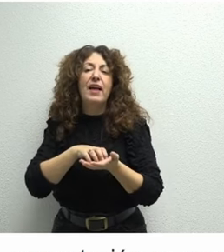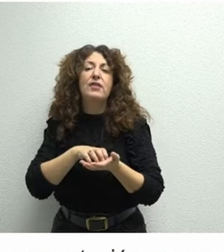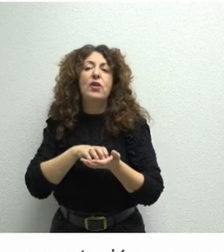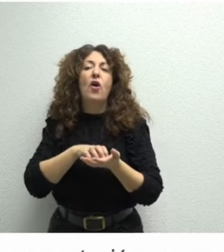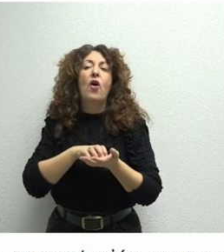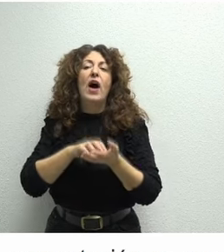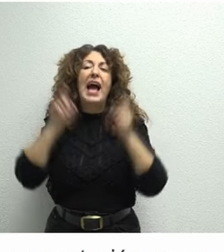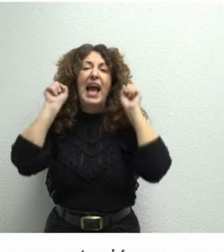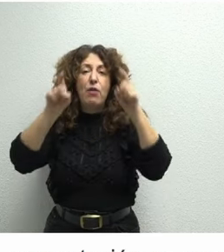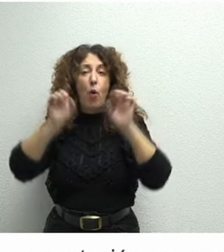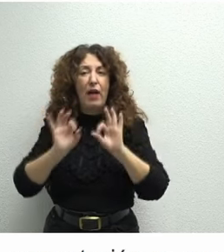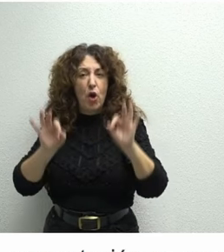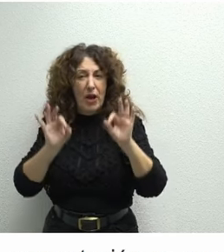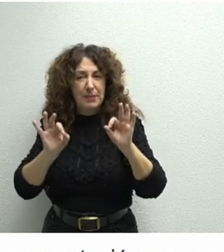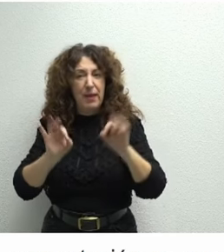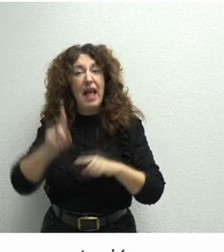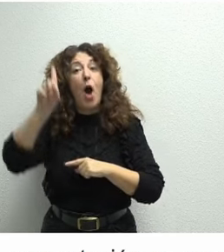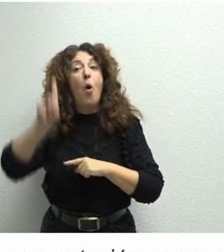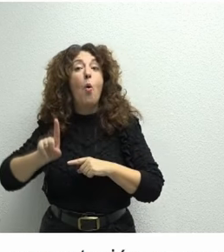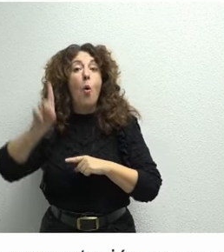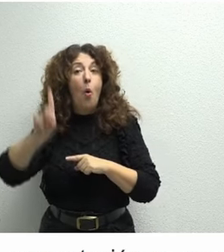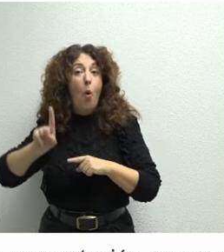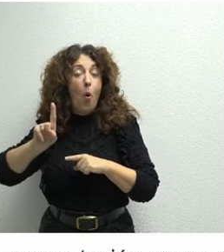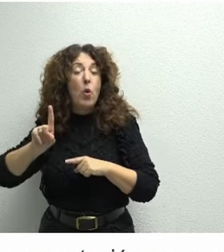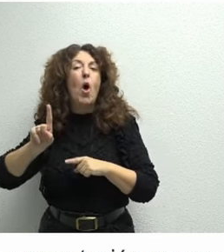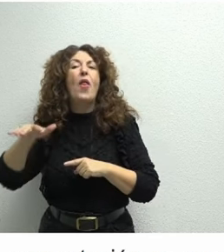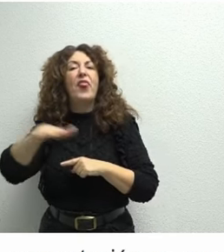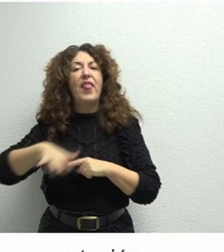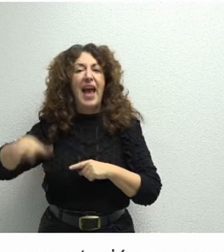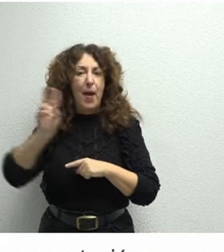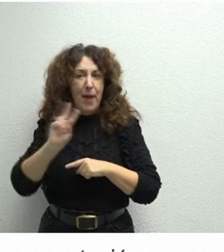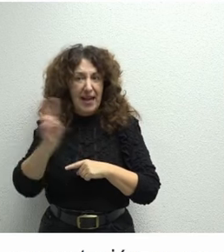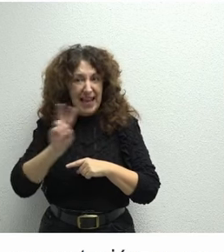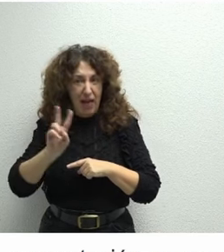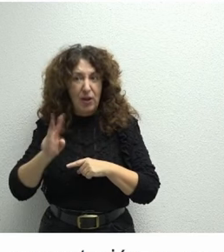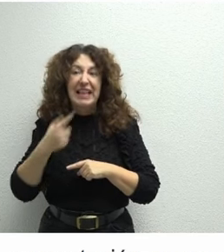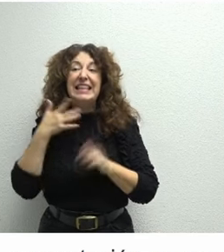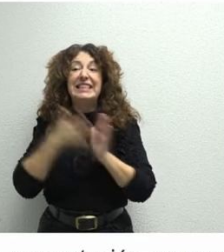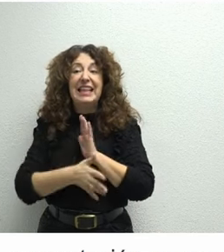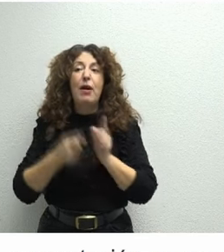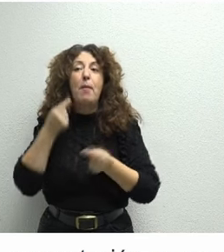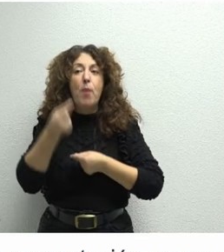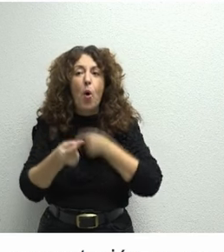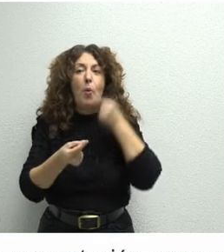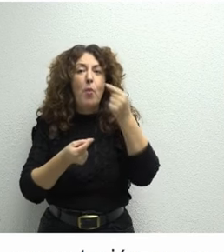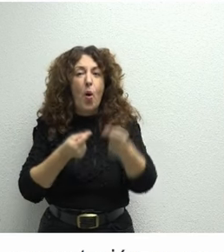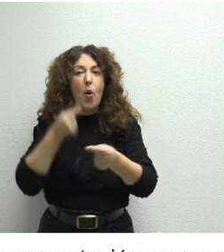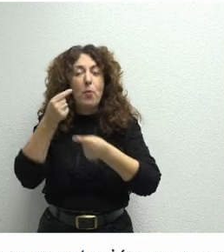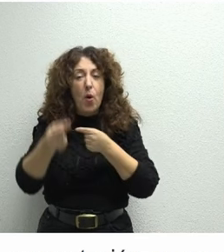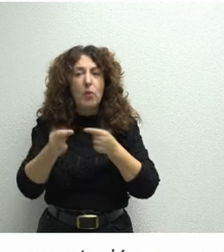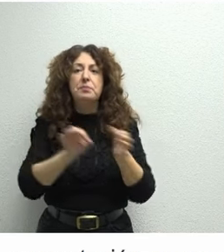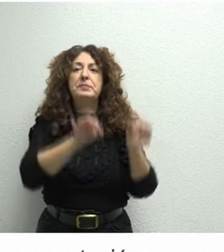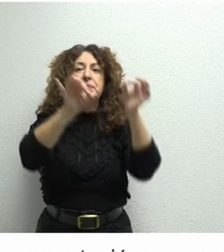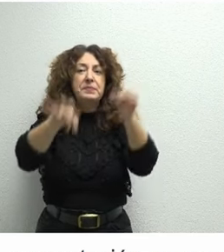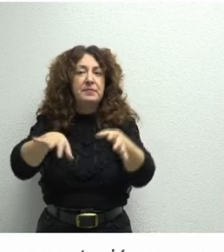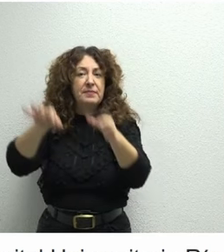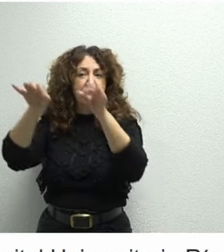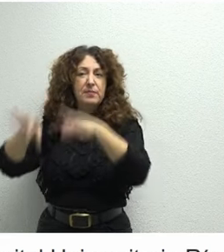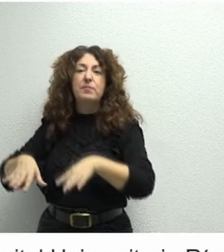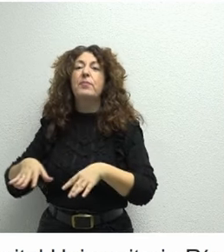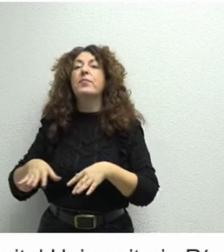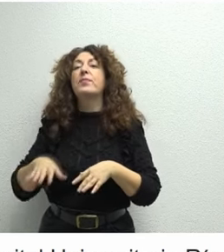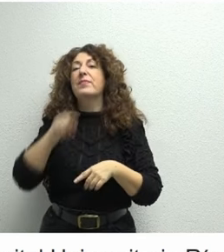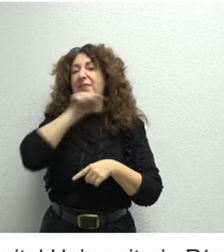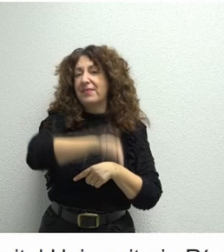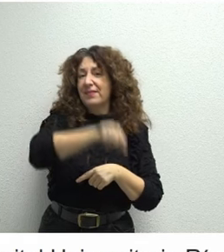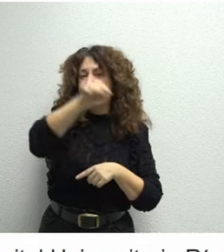uno que es público vale en vaya oliz Entonces es algo que poquito a poco muy despacio se ha implementado en en otro Cole de educación especial en vallolid